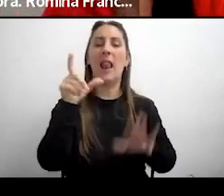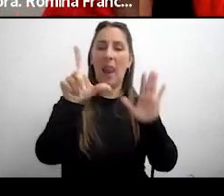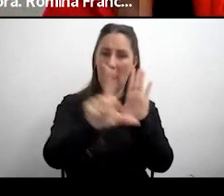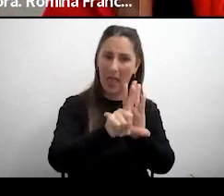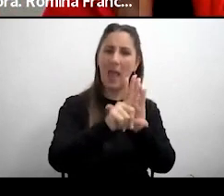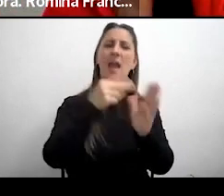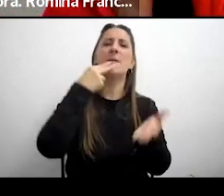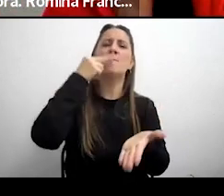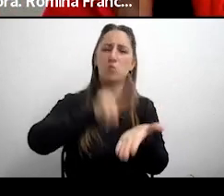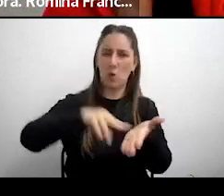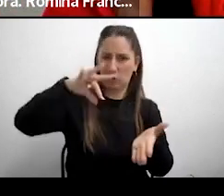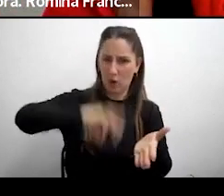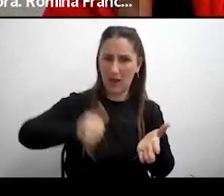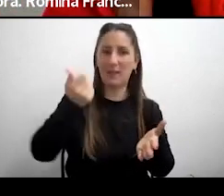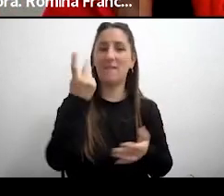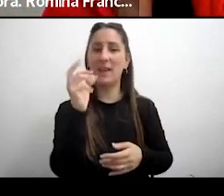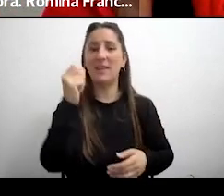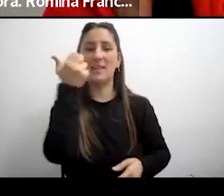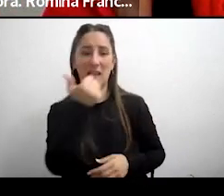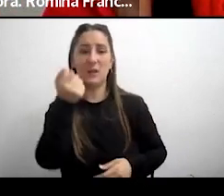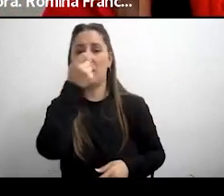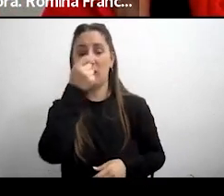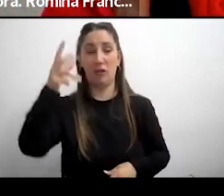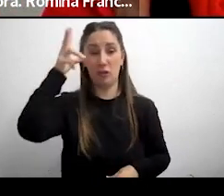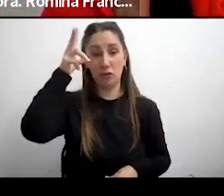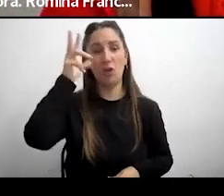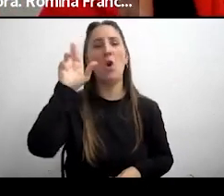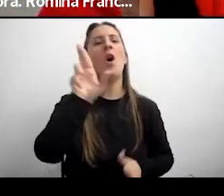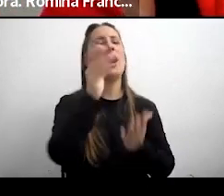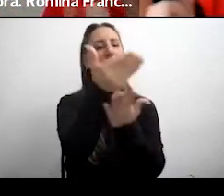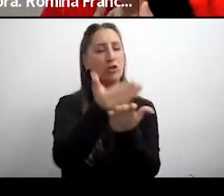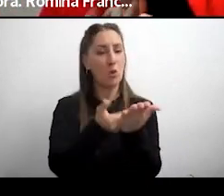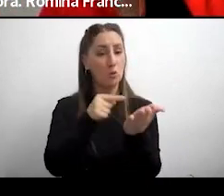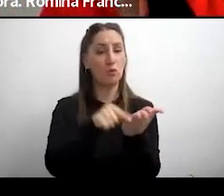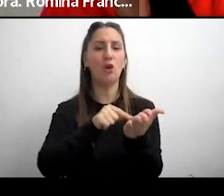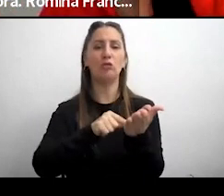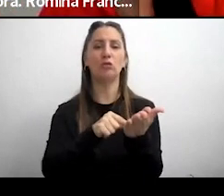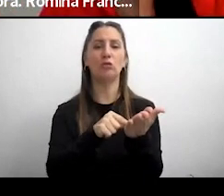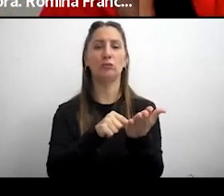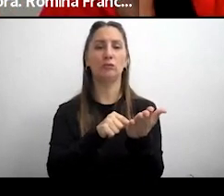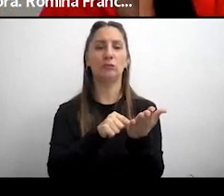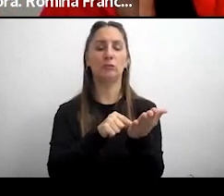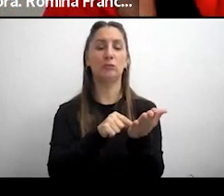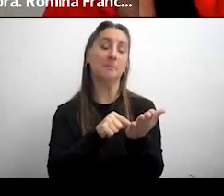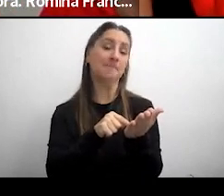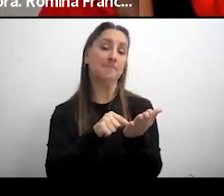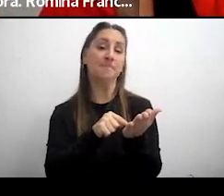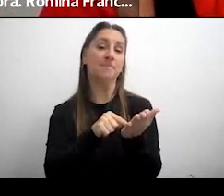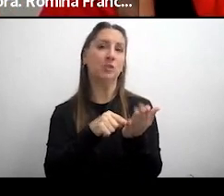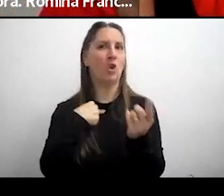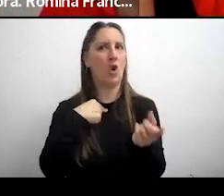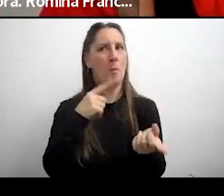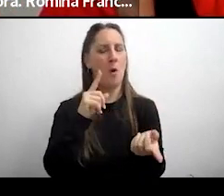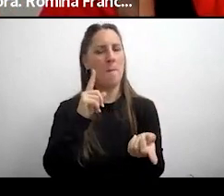a las Ganancias, la Ley 2628, una resolución que, bueno, a mí me toca estar del otro lado